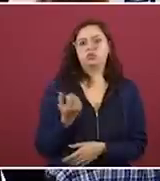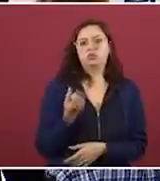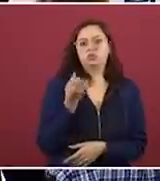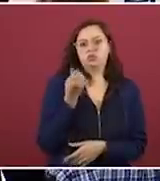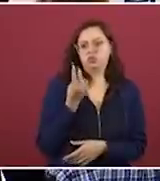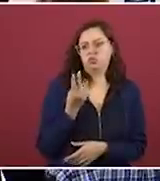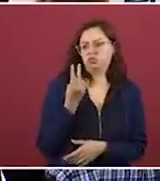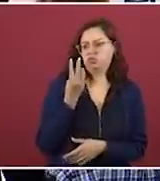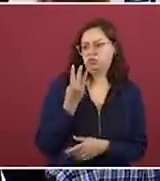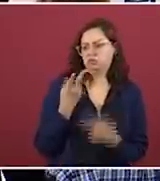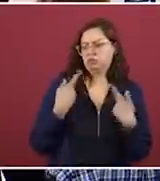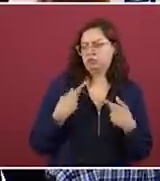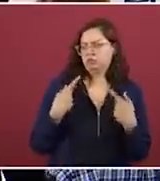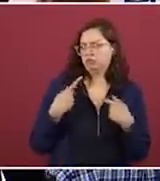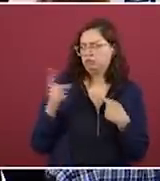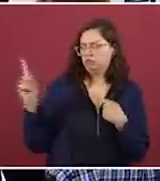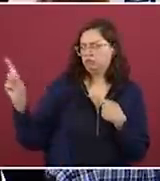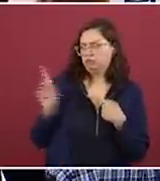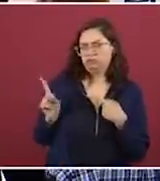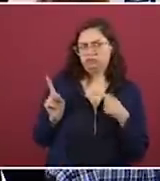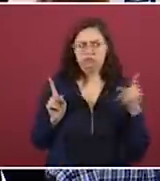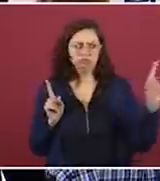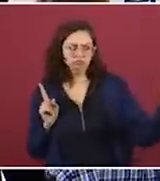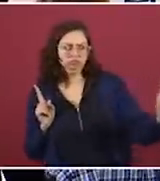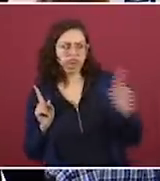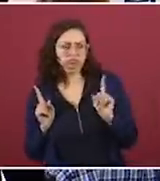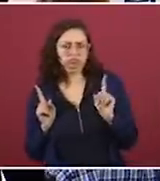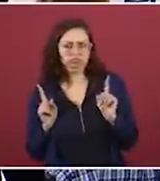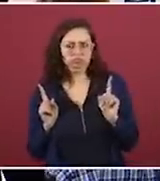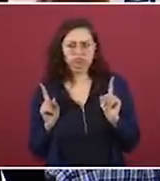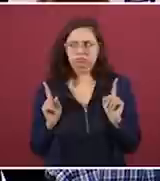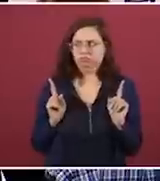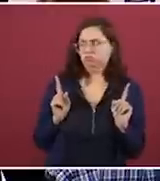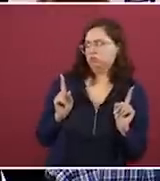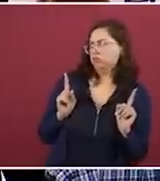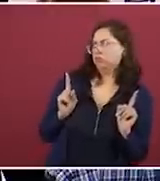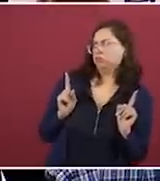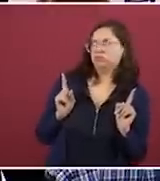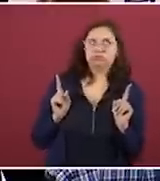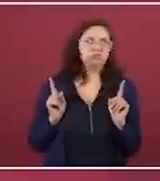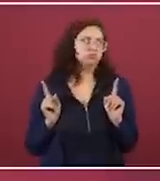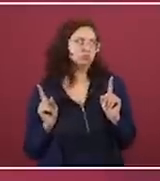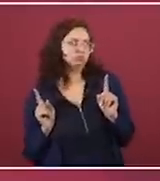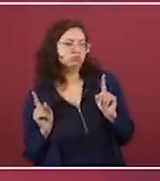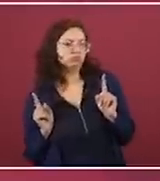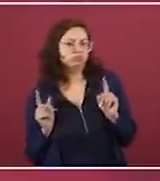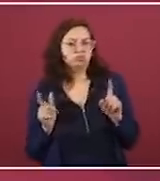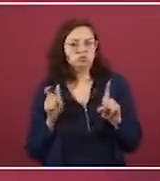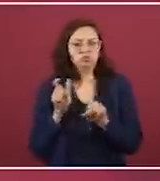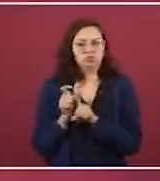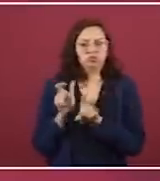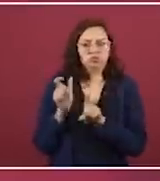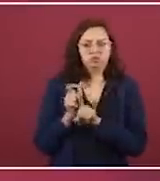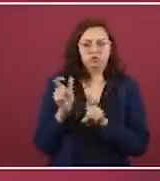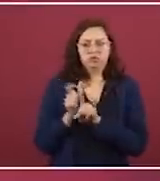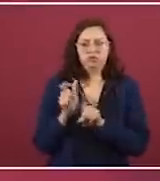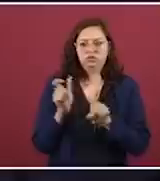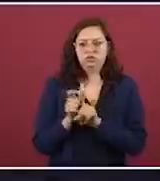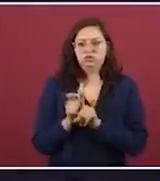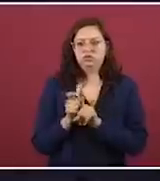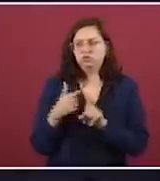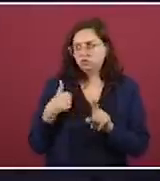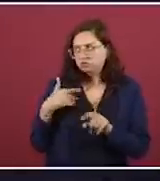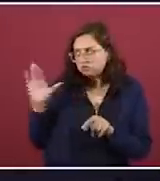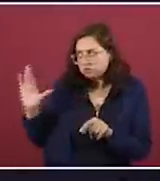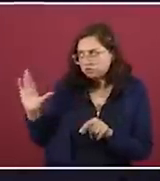1, 2, 3 personas, y tenía yo que estar pendiente, volteándolos a ver, casi manoteándoles